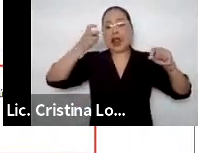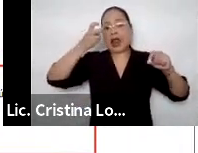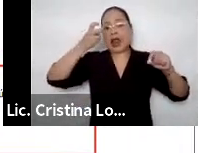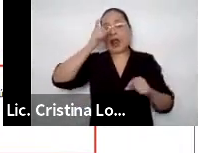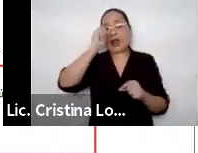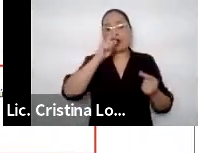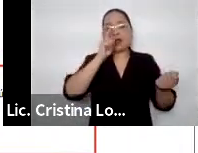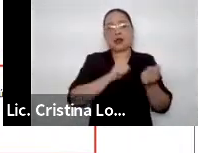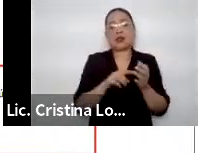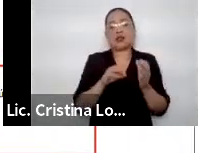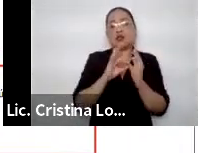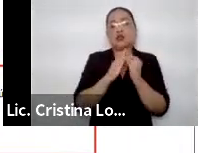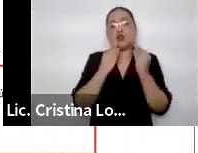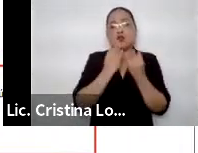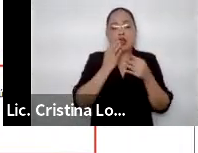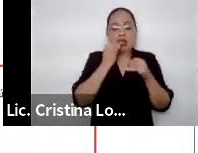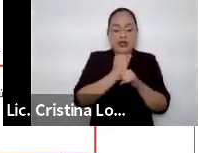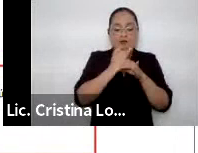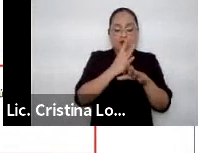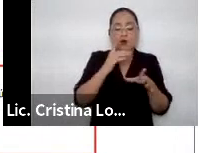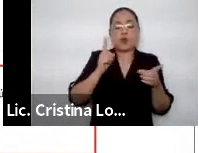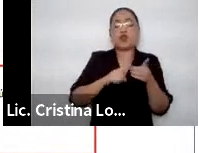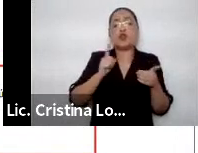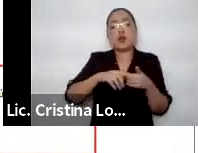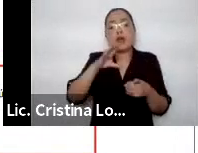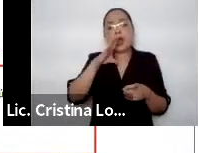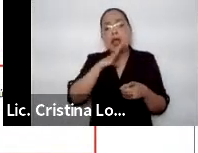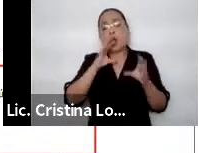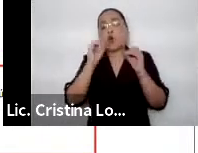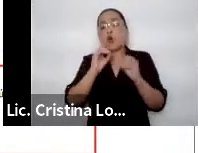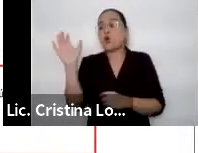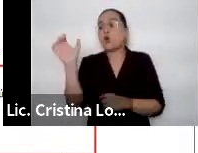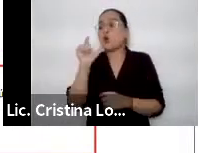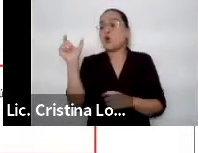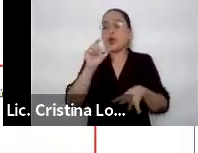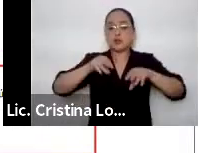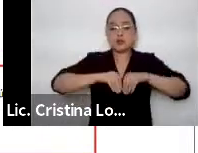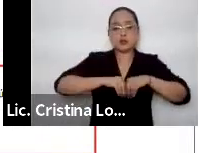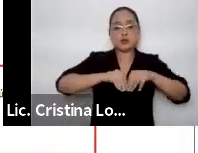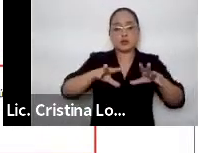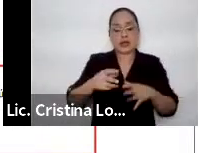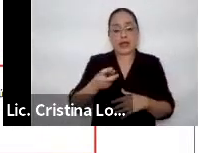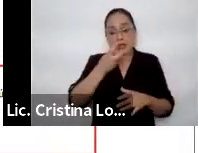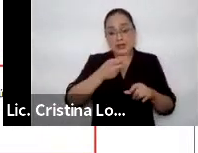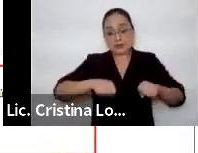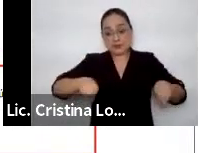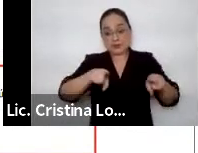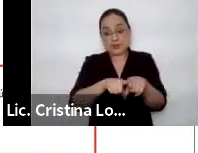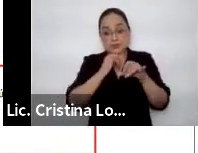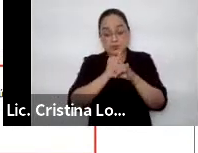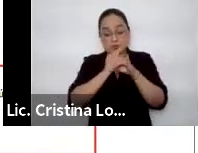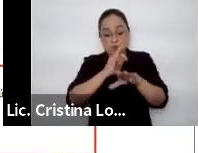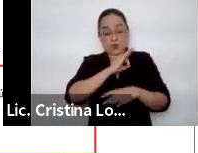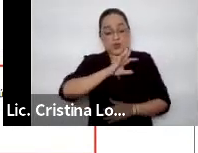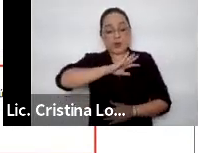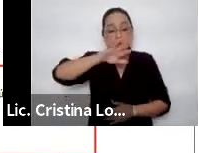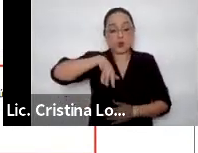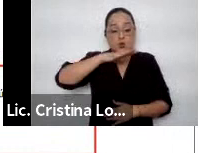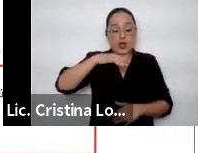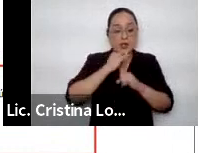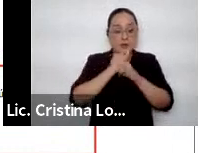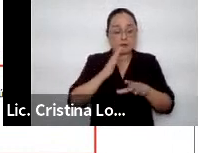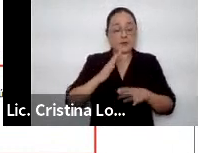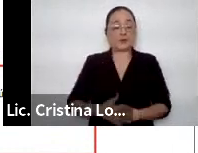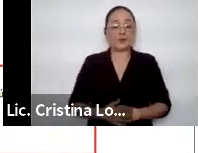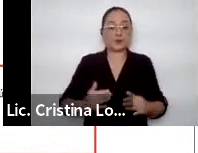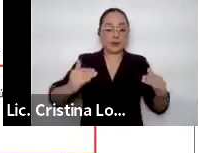lo que se le conoce como datos de localización o publicación de la tesis. Con estos datos también podemos realizar búsquedas. A